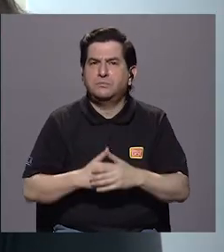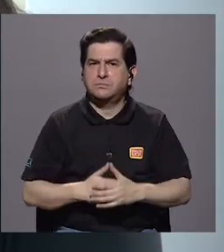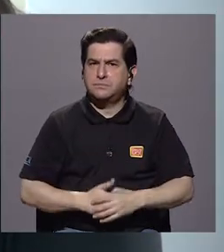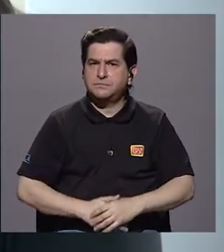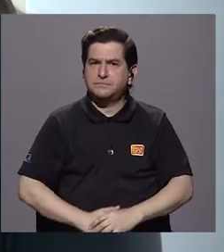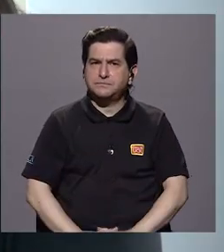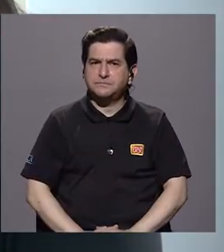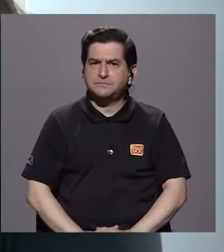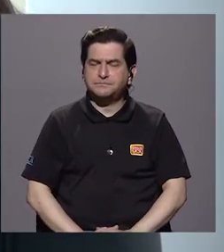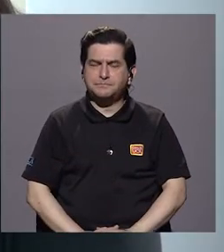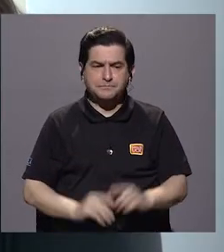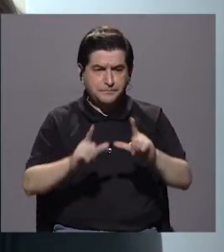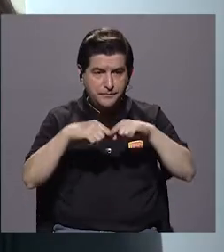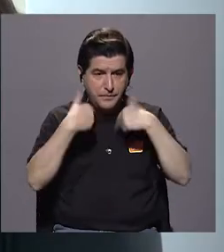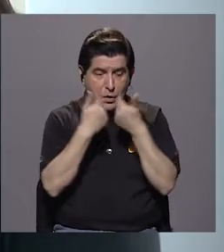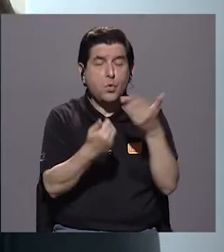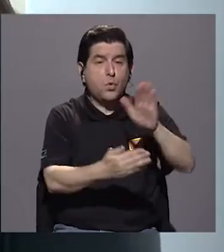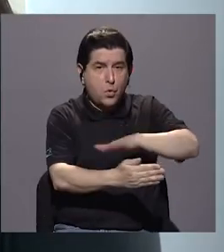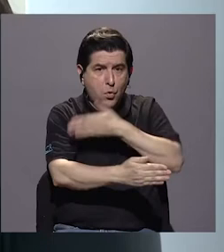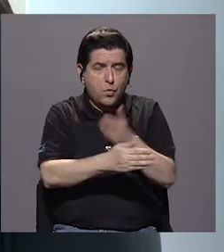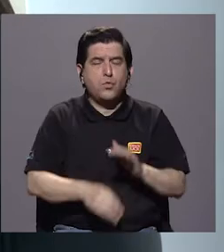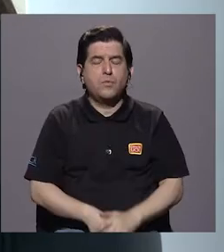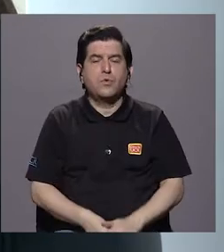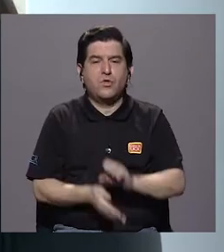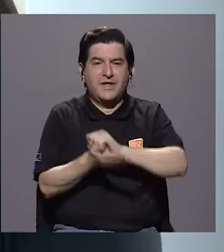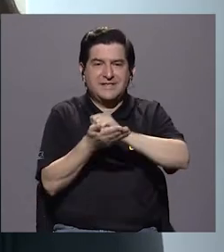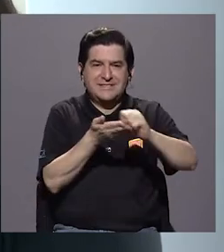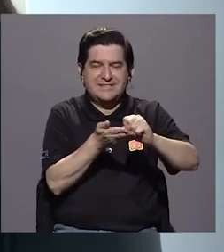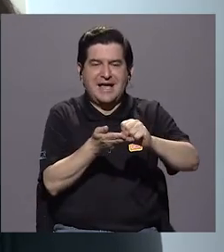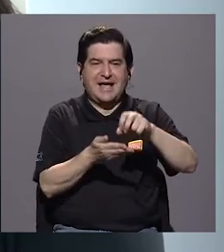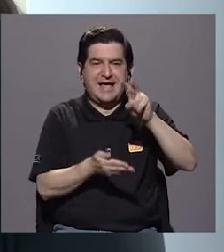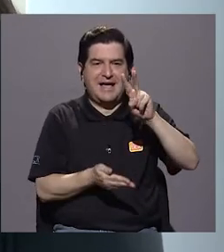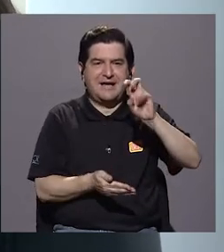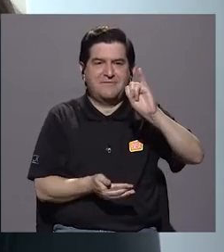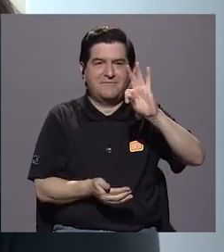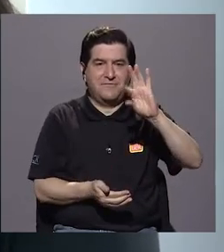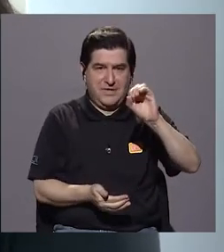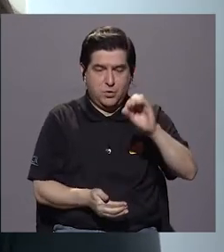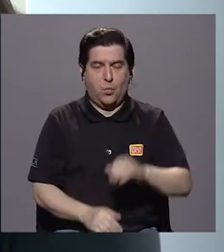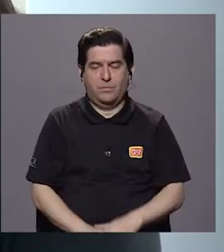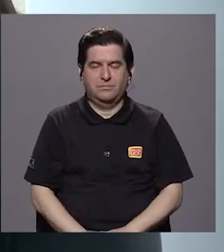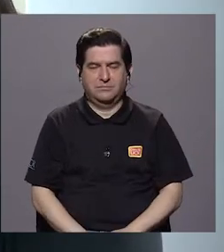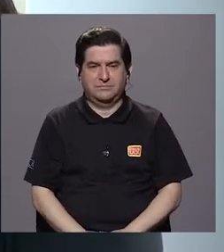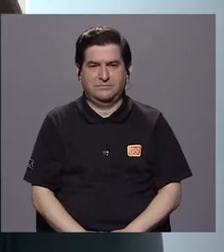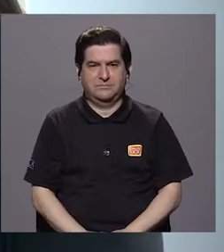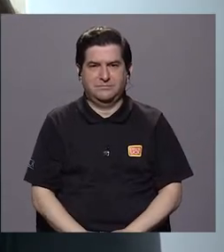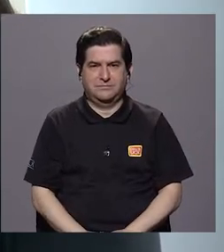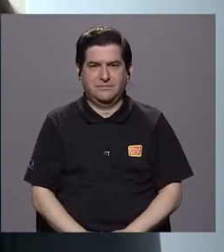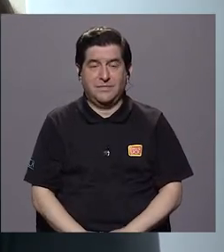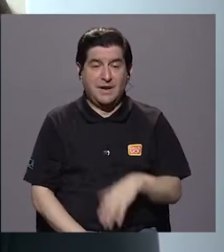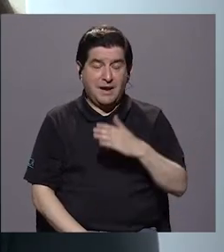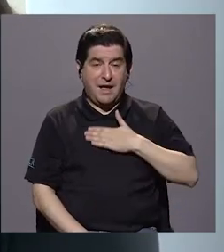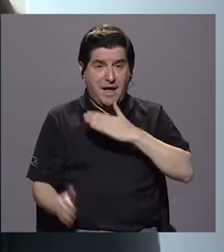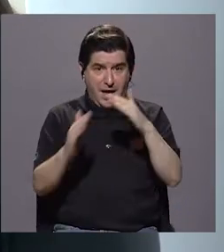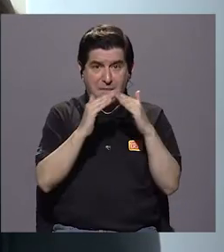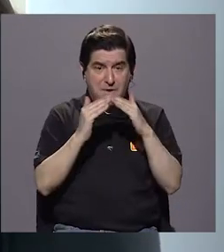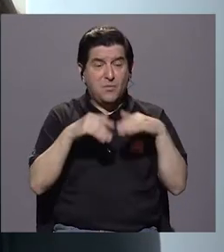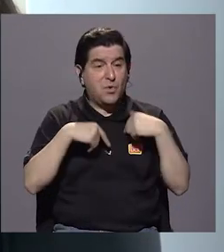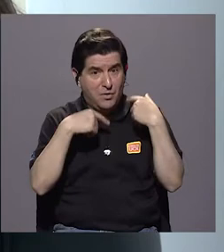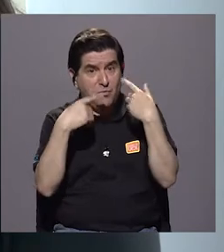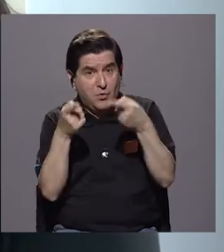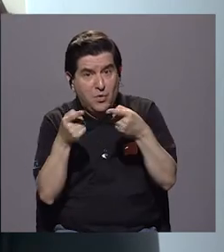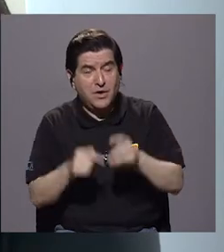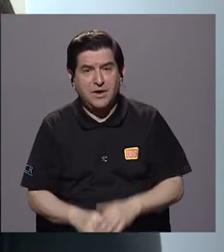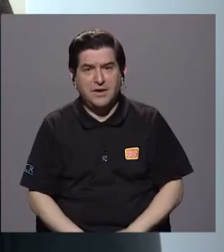Bueno, había un grupo musical que era de San Vito, que llegaba mucho a mi pueblo, Los Brazos de Río Tigre,